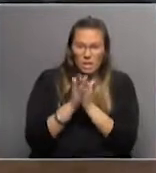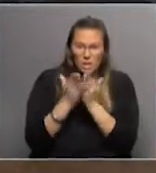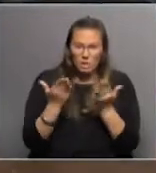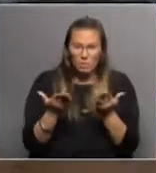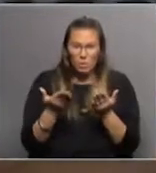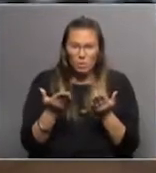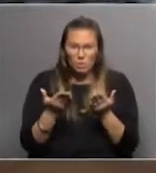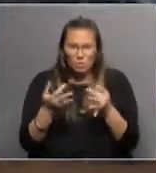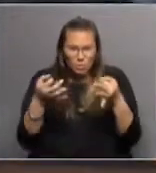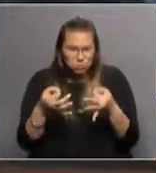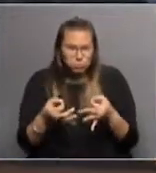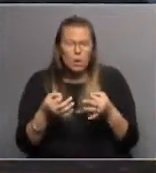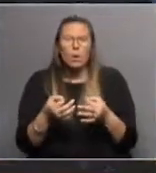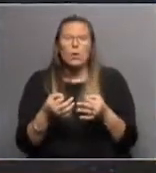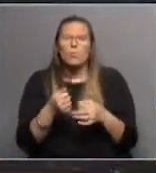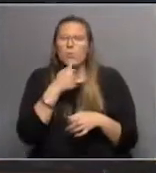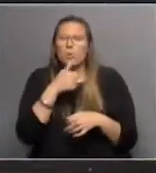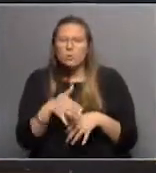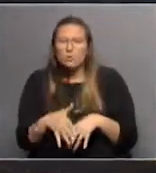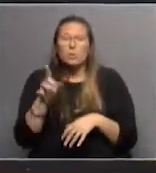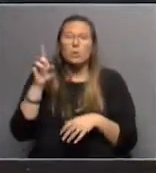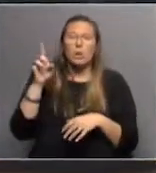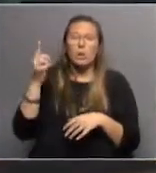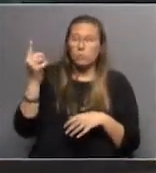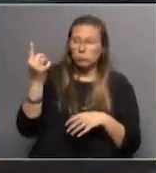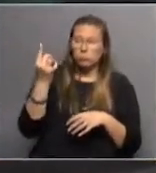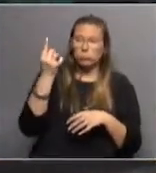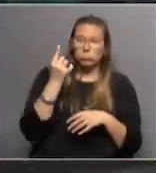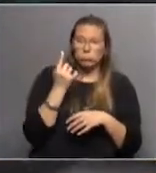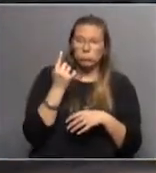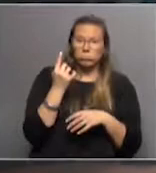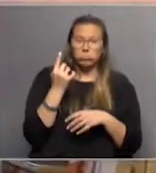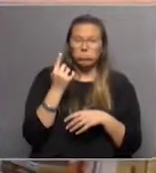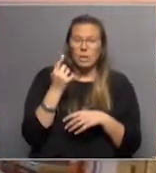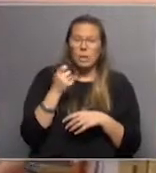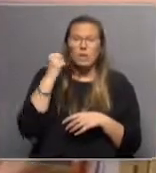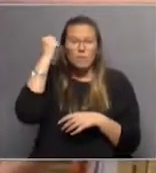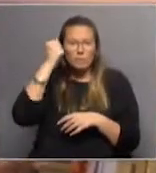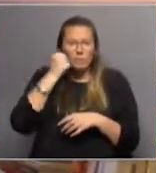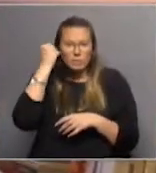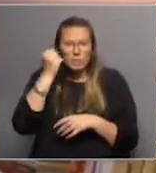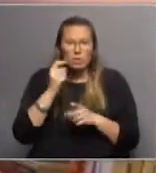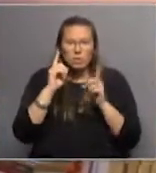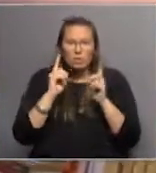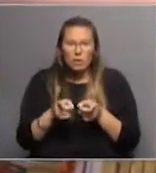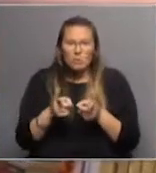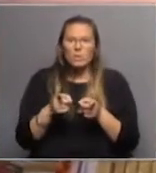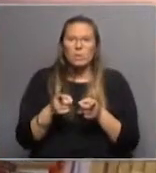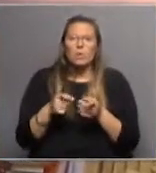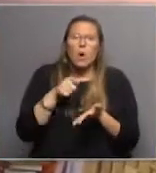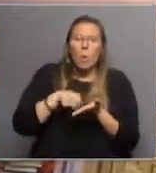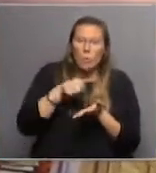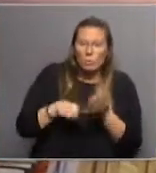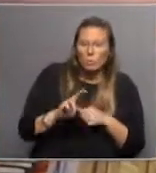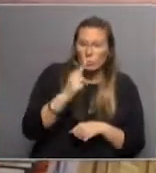puntuales, como por ejemplo historia, vienen en busca de ciencia ficción también, o novelas